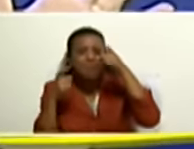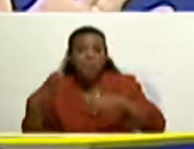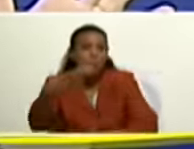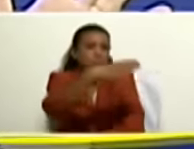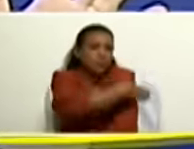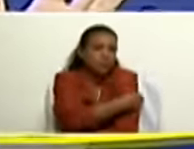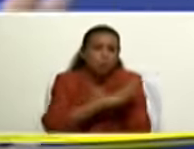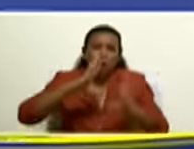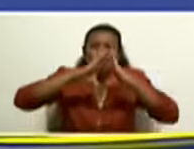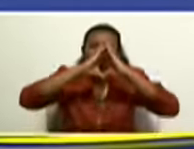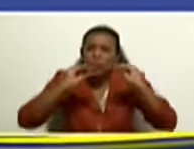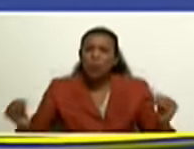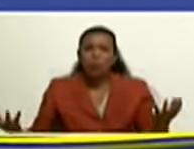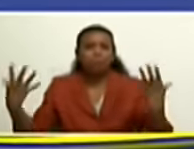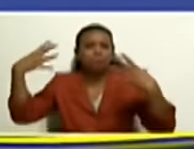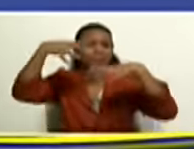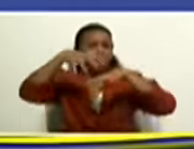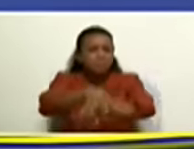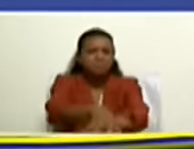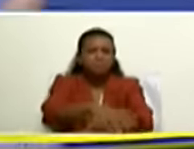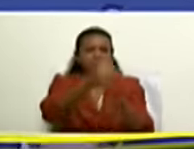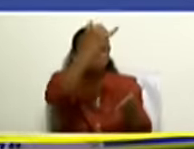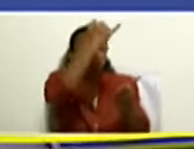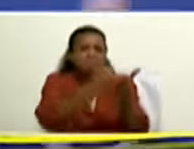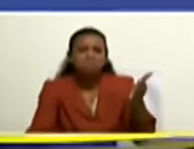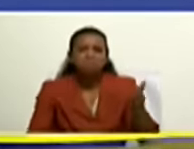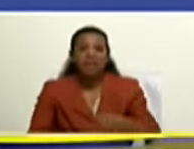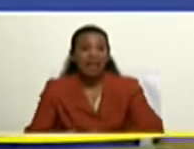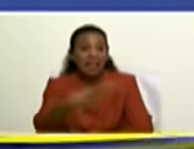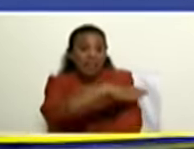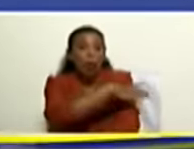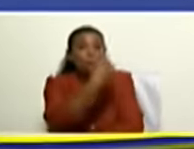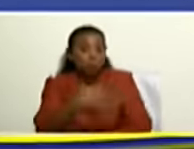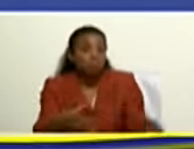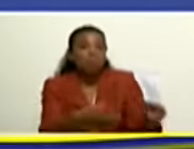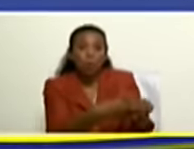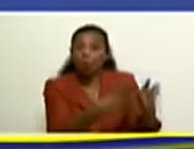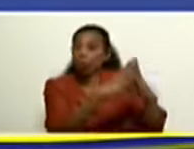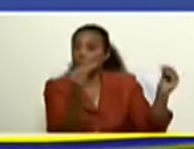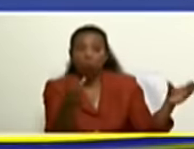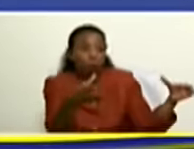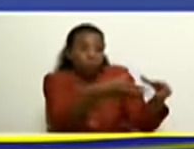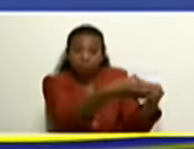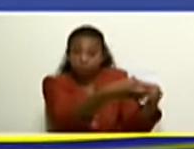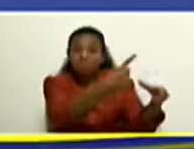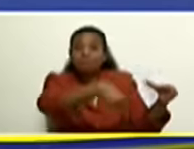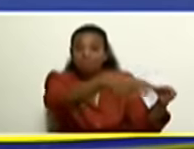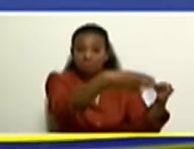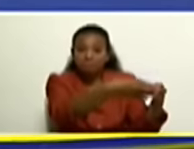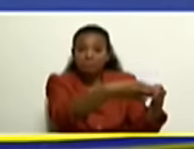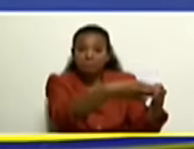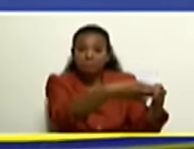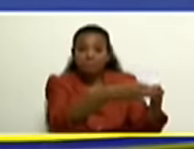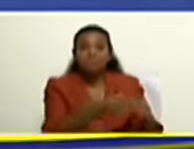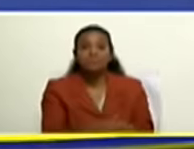todos. Y de la derecha, de la oposición, todos.